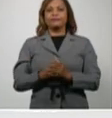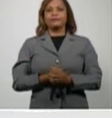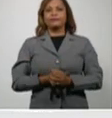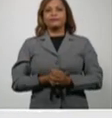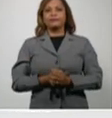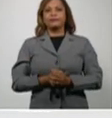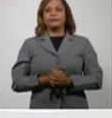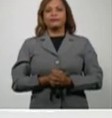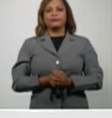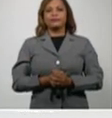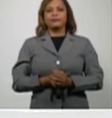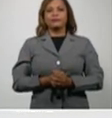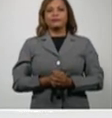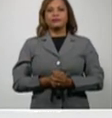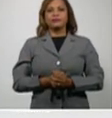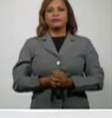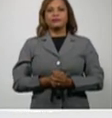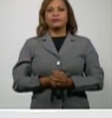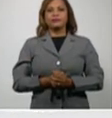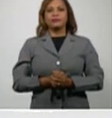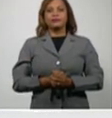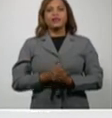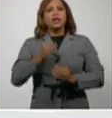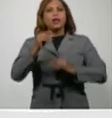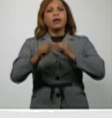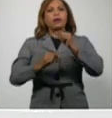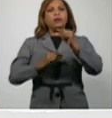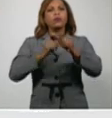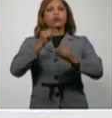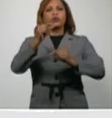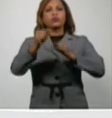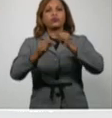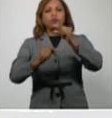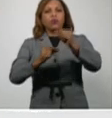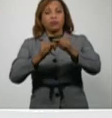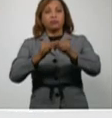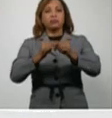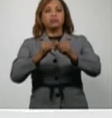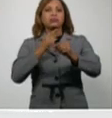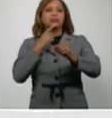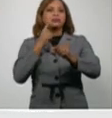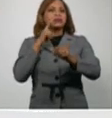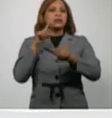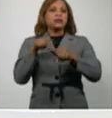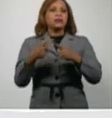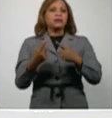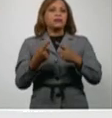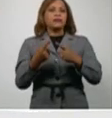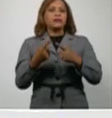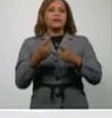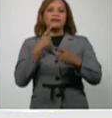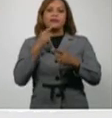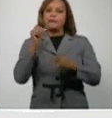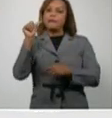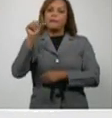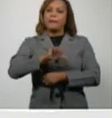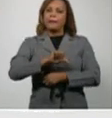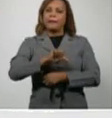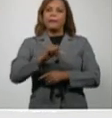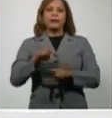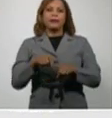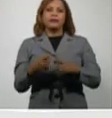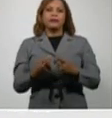En un momento determinado en la evolución de su cuadro clínico, presentó un shock refractario a